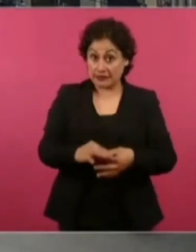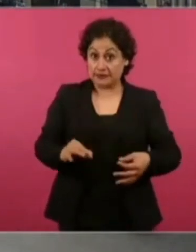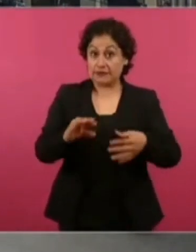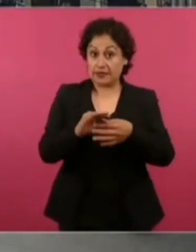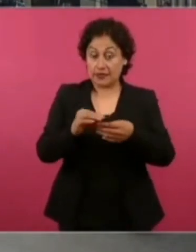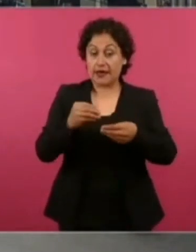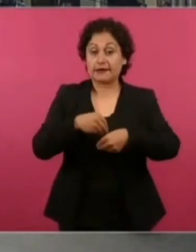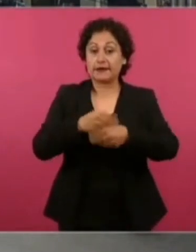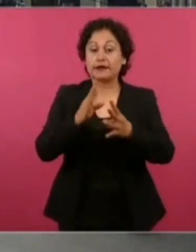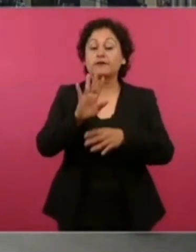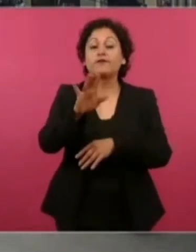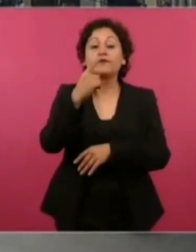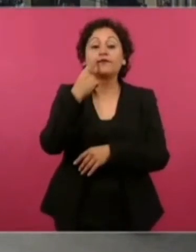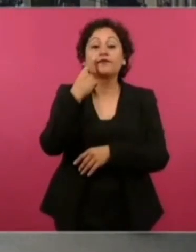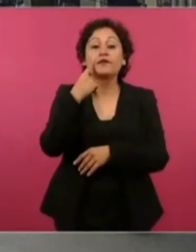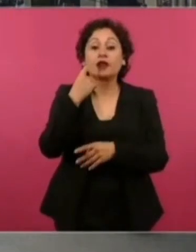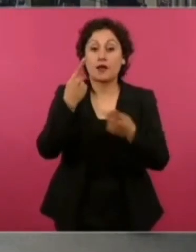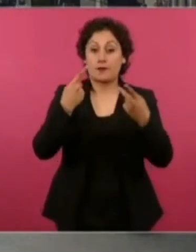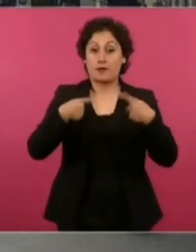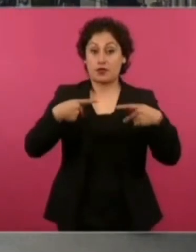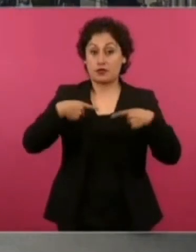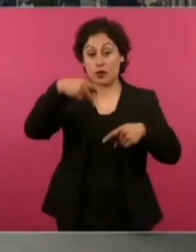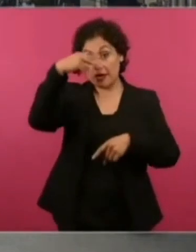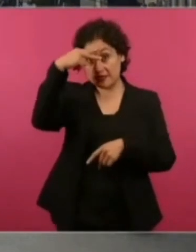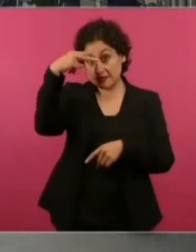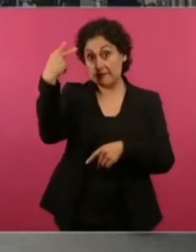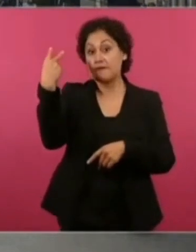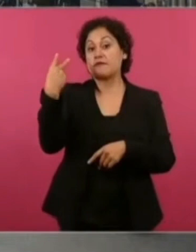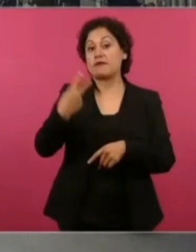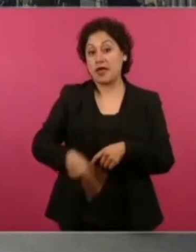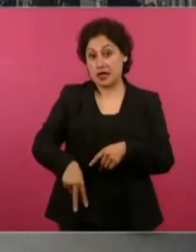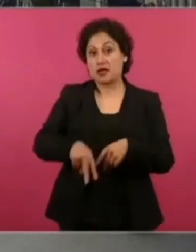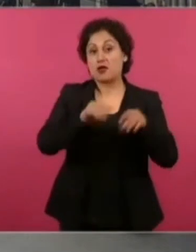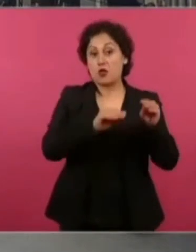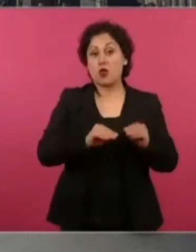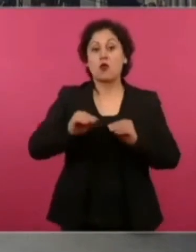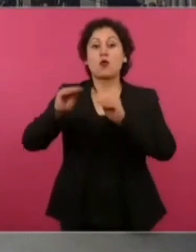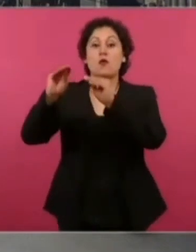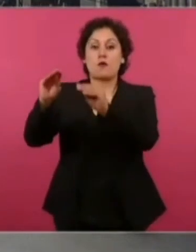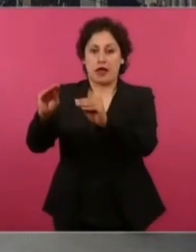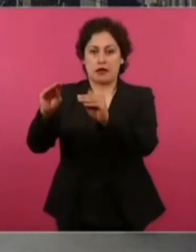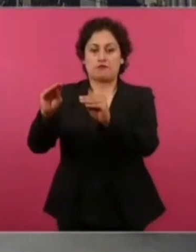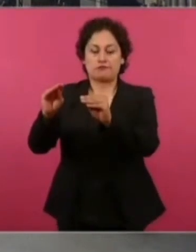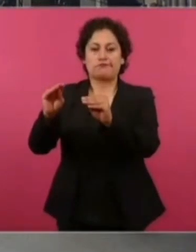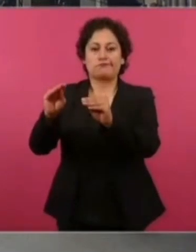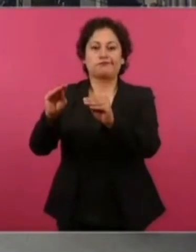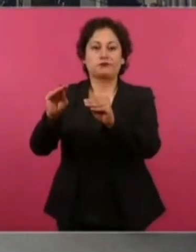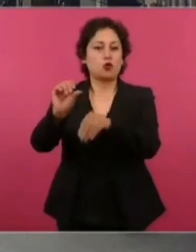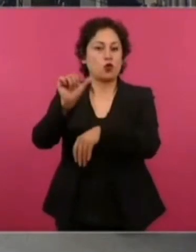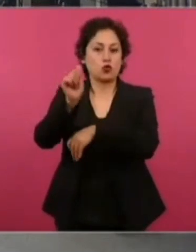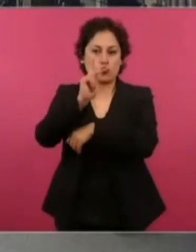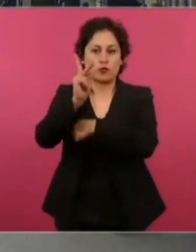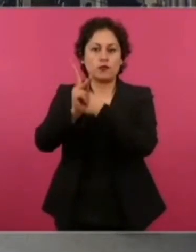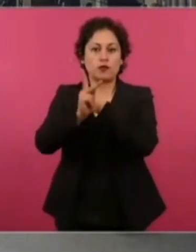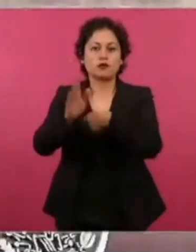hay muchos mexicanos que están saliendo, que son obreros